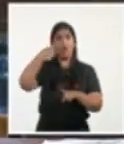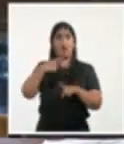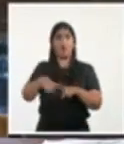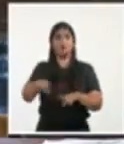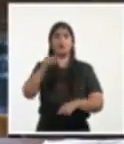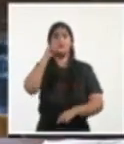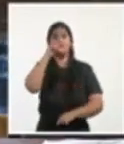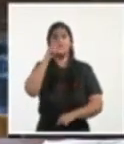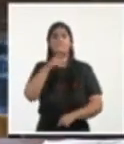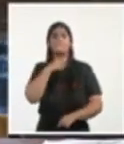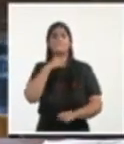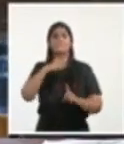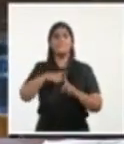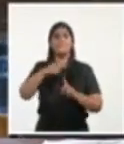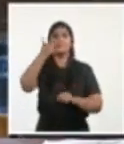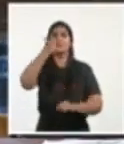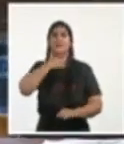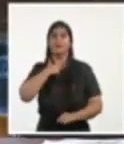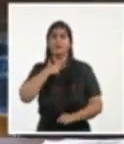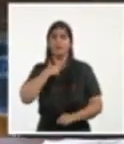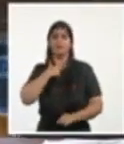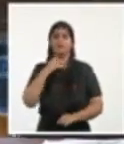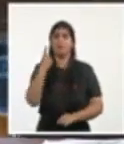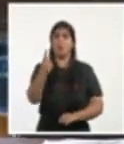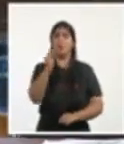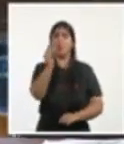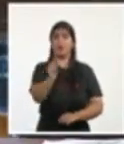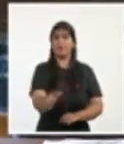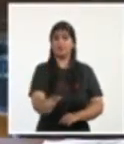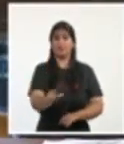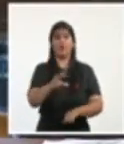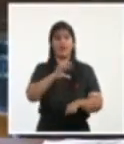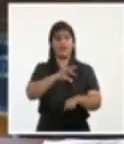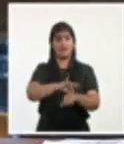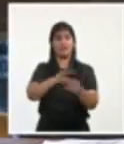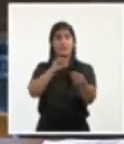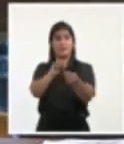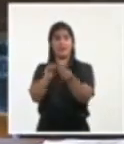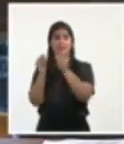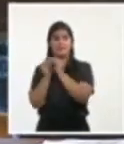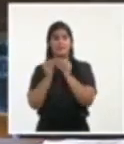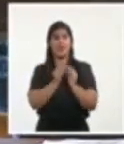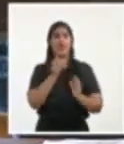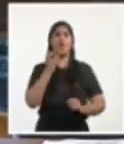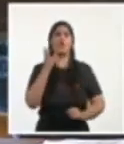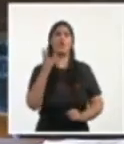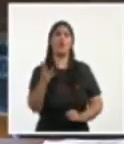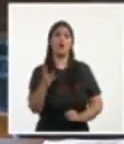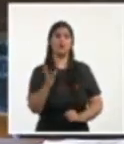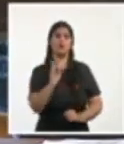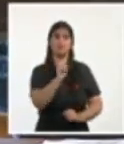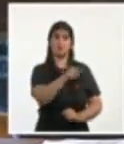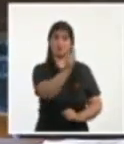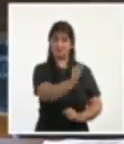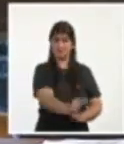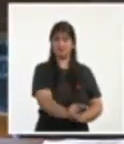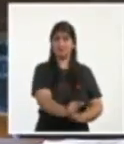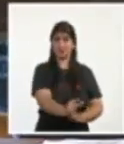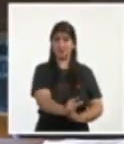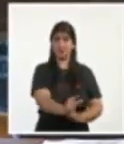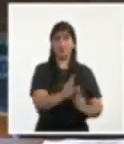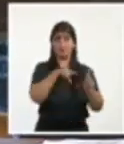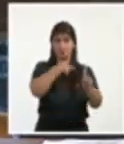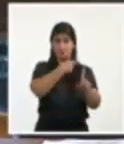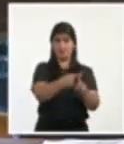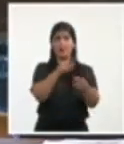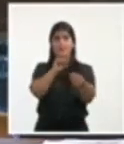enferman 4. Y lo que acabo de comentar cuando hablaba de un 64% es que esta nueva cepa delta, por